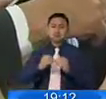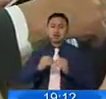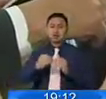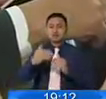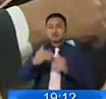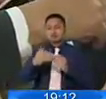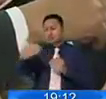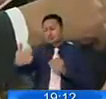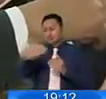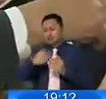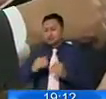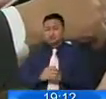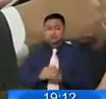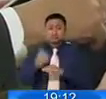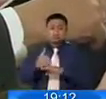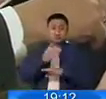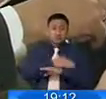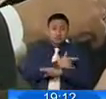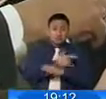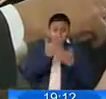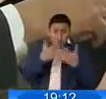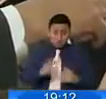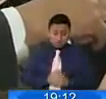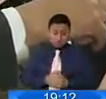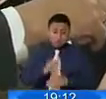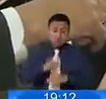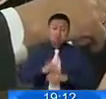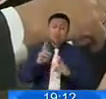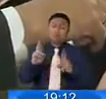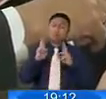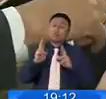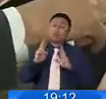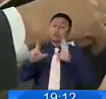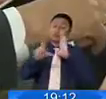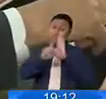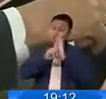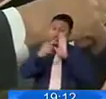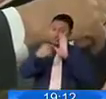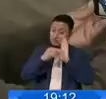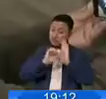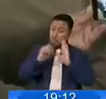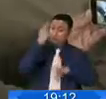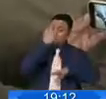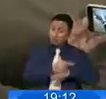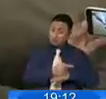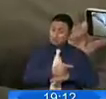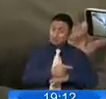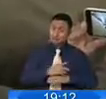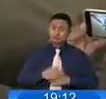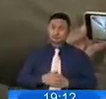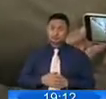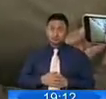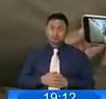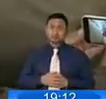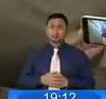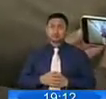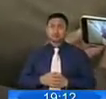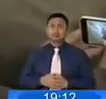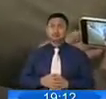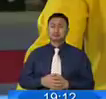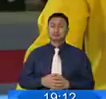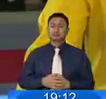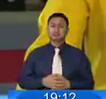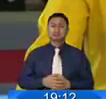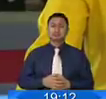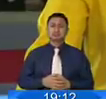Si nuestras funciones concluyen antes de nuestro periodo, ojalá sea por una causa legal y no por alguna arbitrariedad, eso es lo que esperamos. Informó Héctor